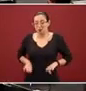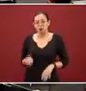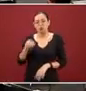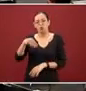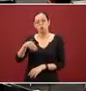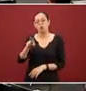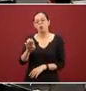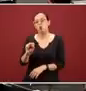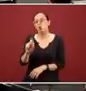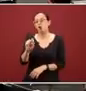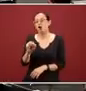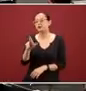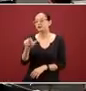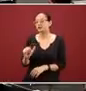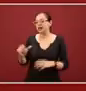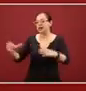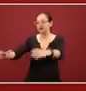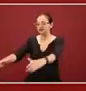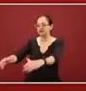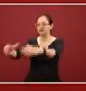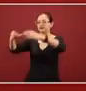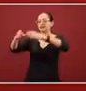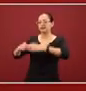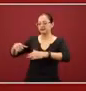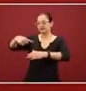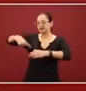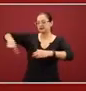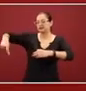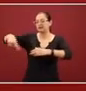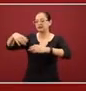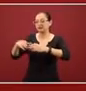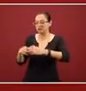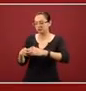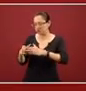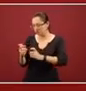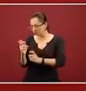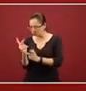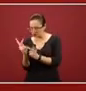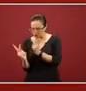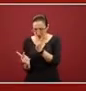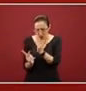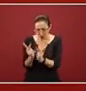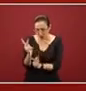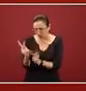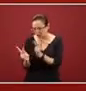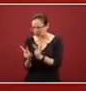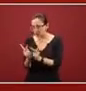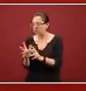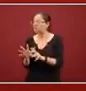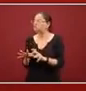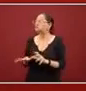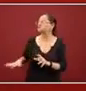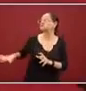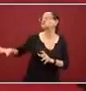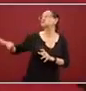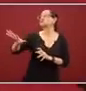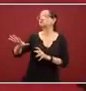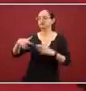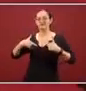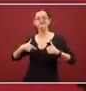número de personas que, usando los métodos estadísticos apropiados, puede representar al conjunto de la